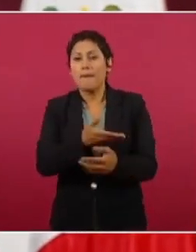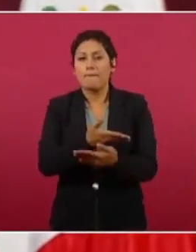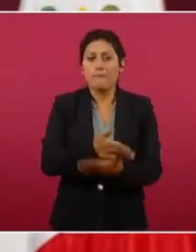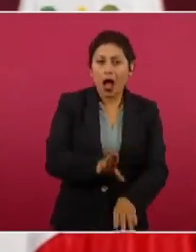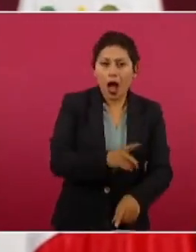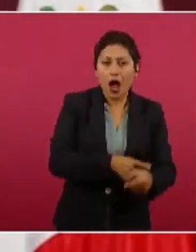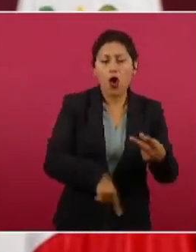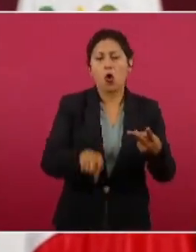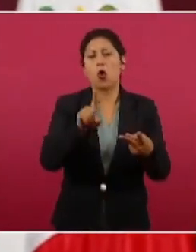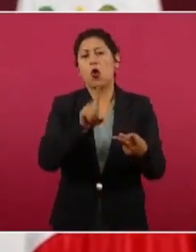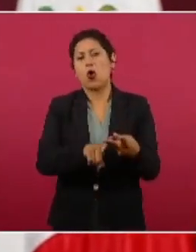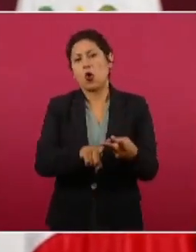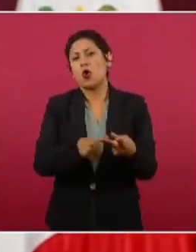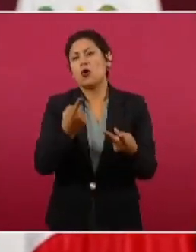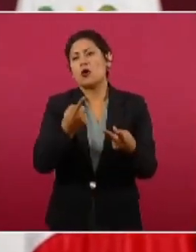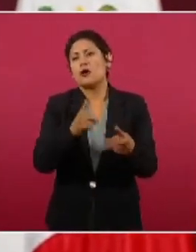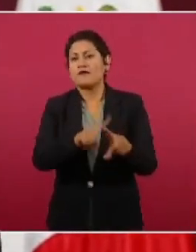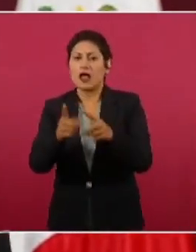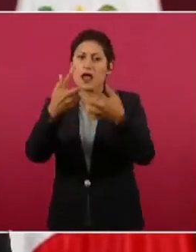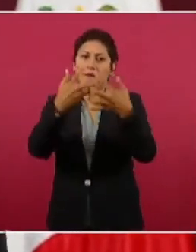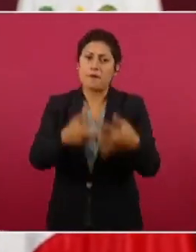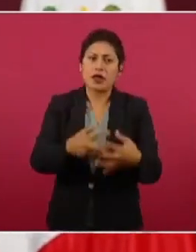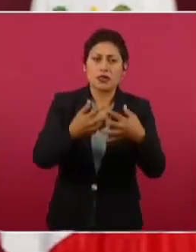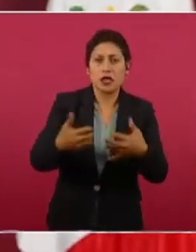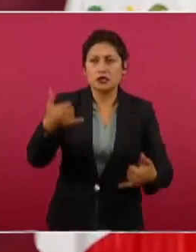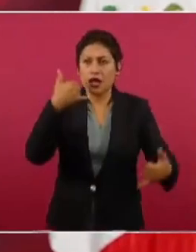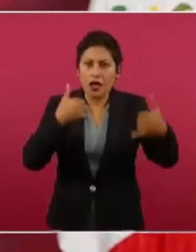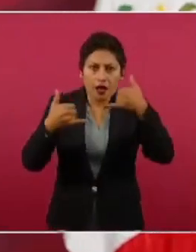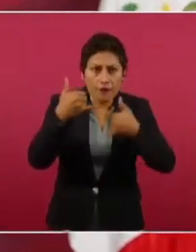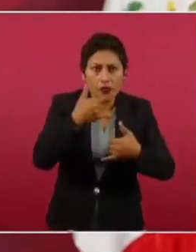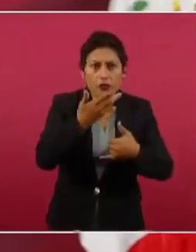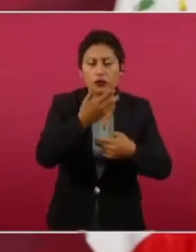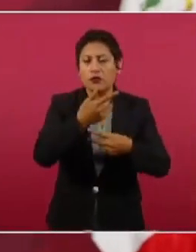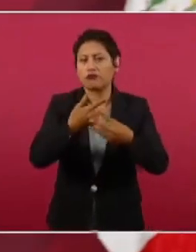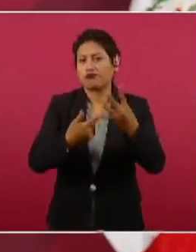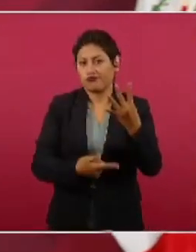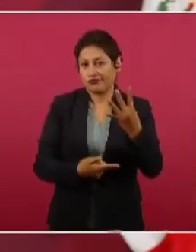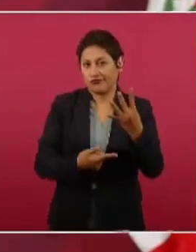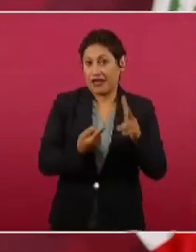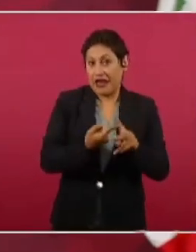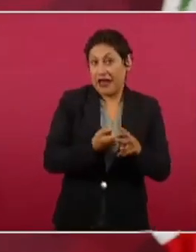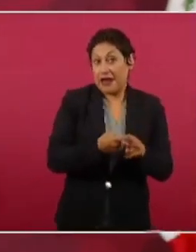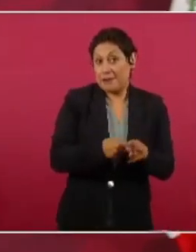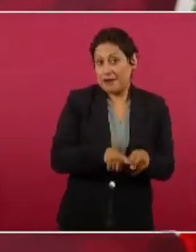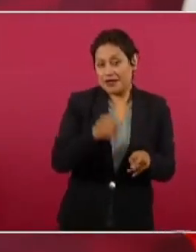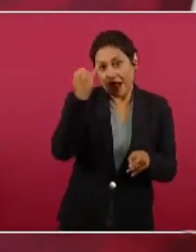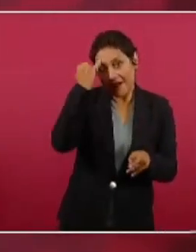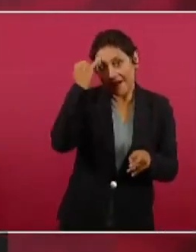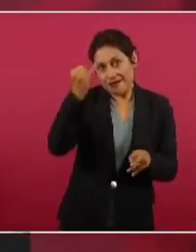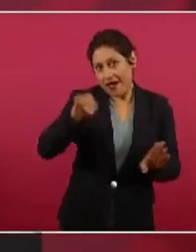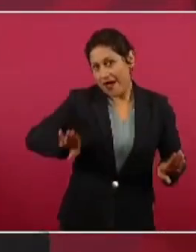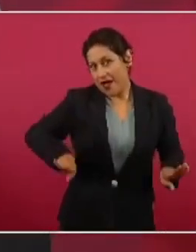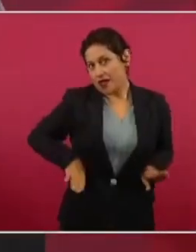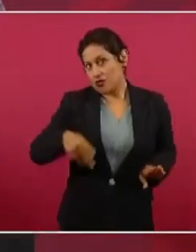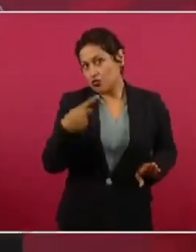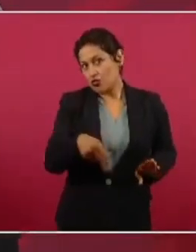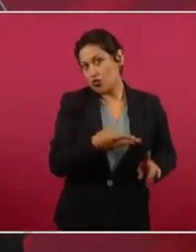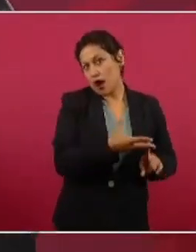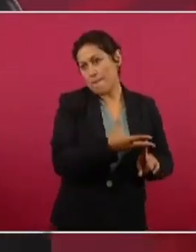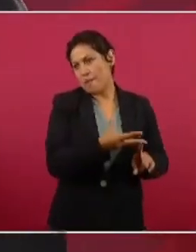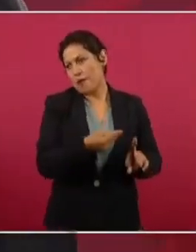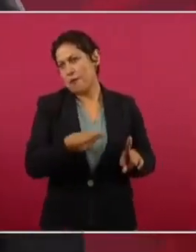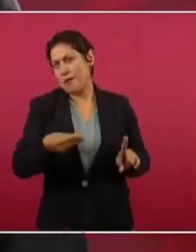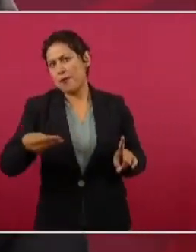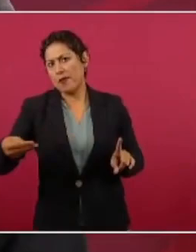telecomunicación, pero ahí empezó el salinismo como política y continuó con Fox y